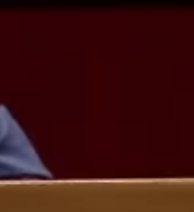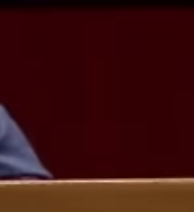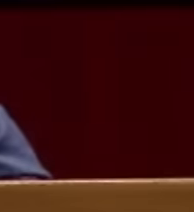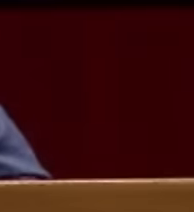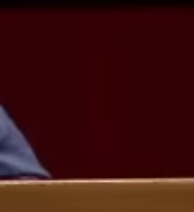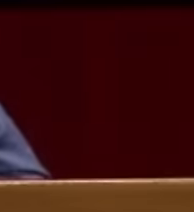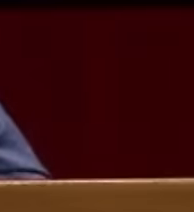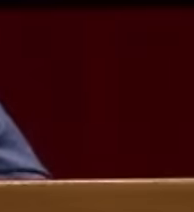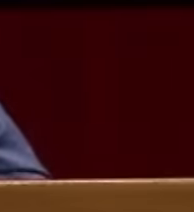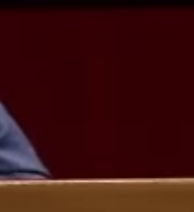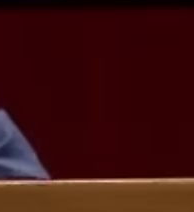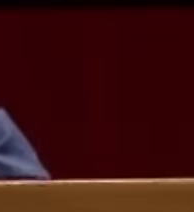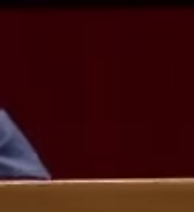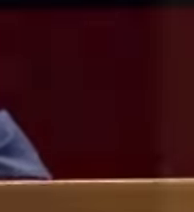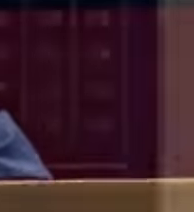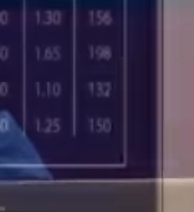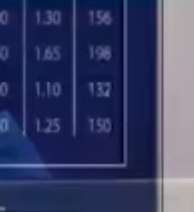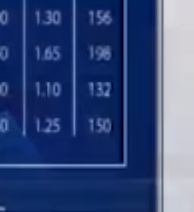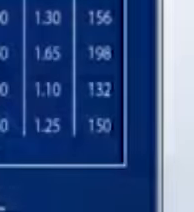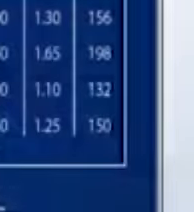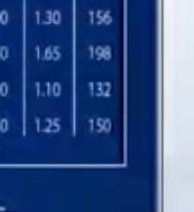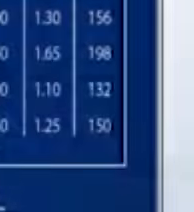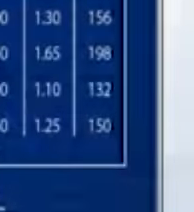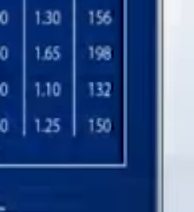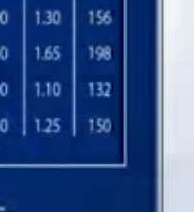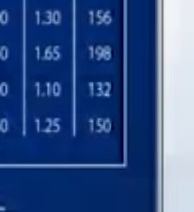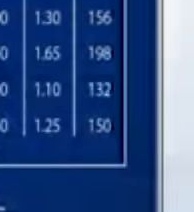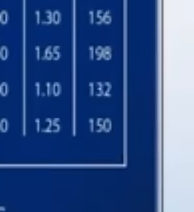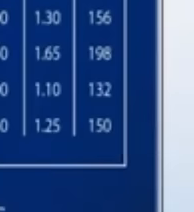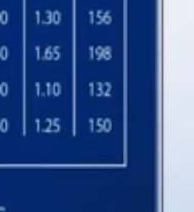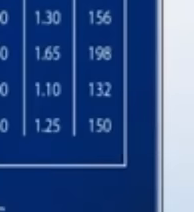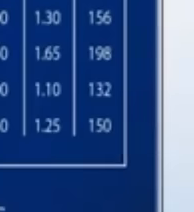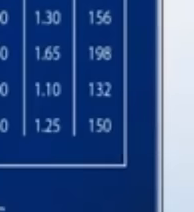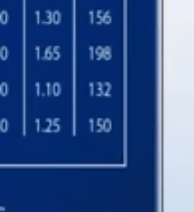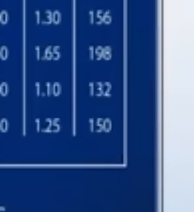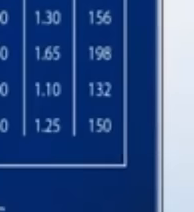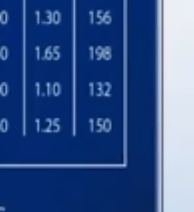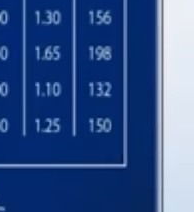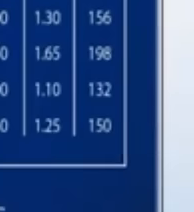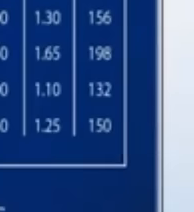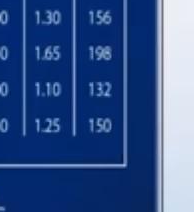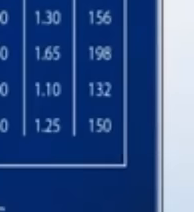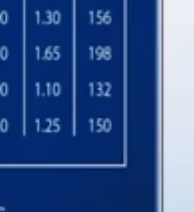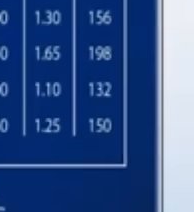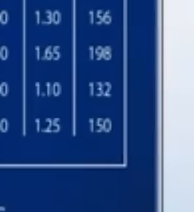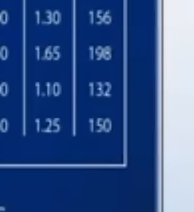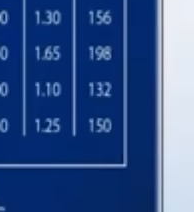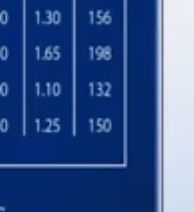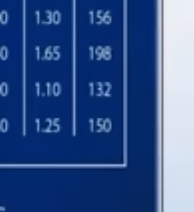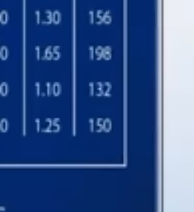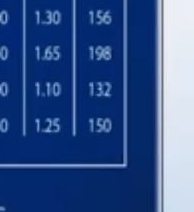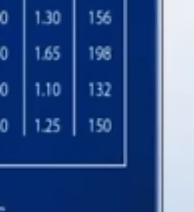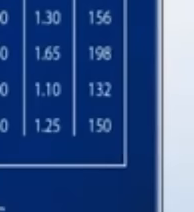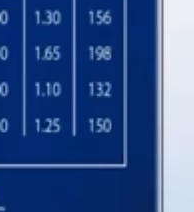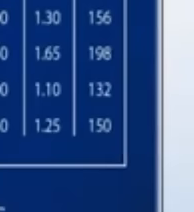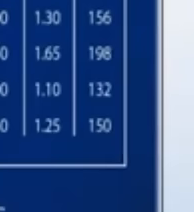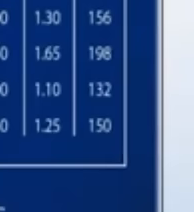precios minoristas a los combustibles, recaudándose en este periodo por ese concepto